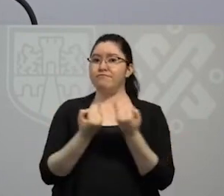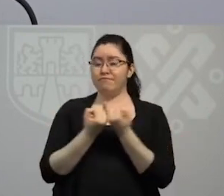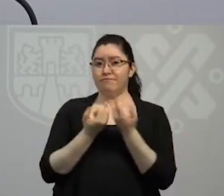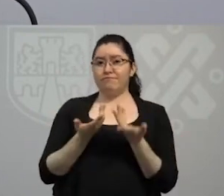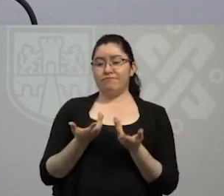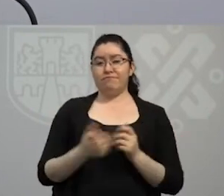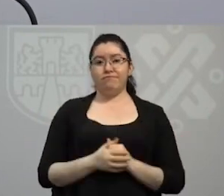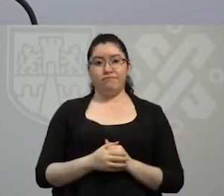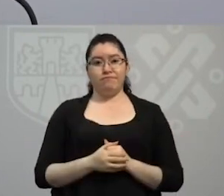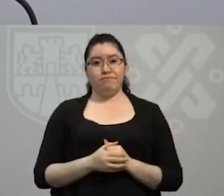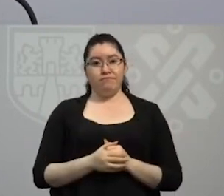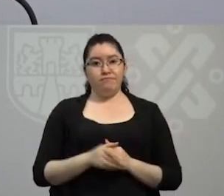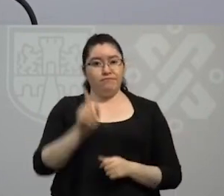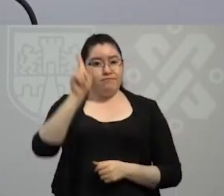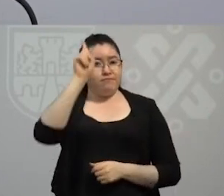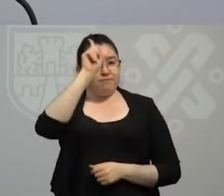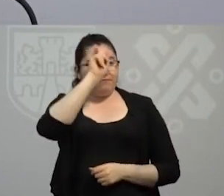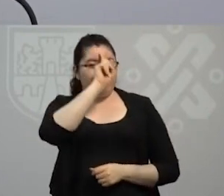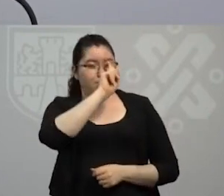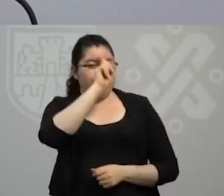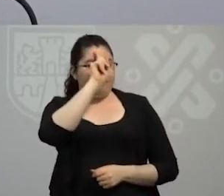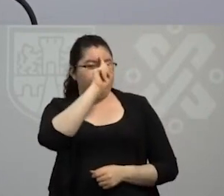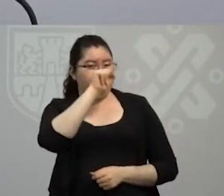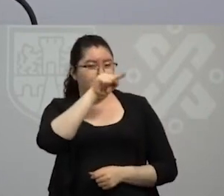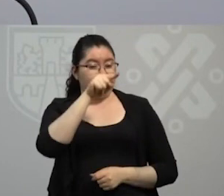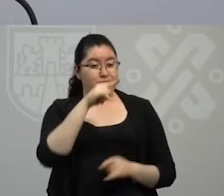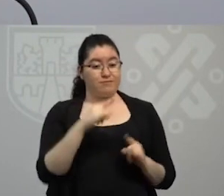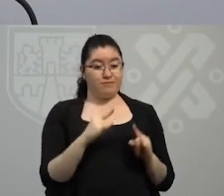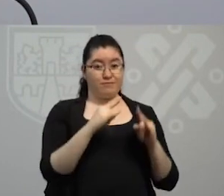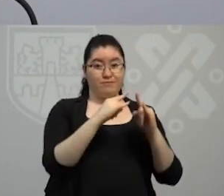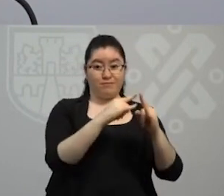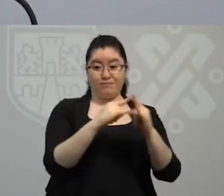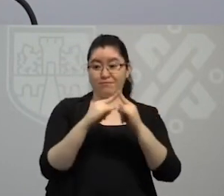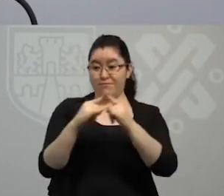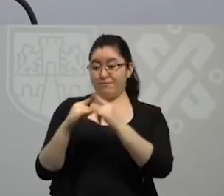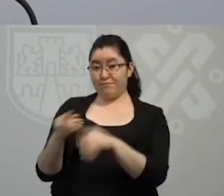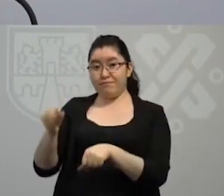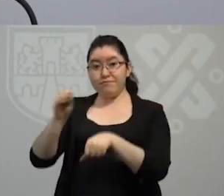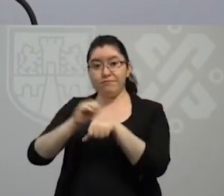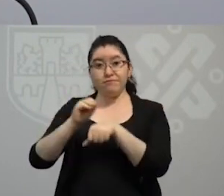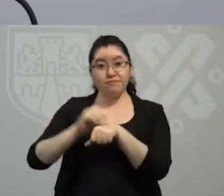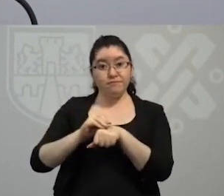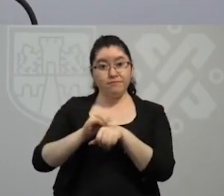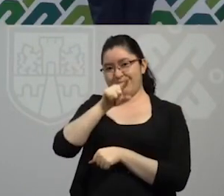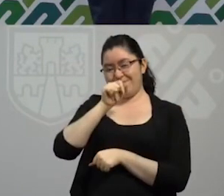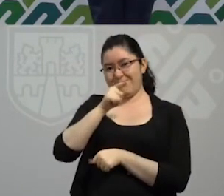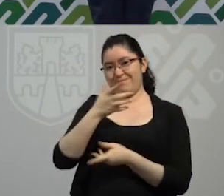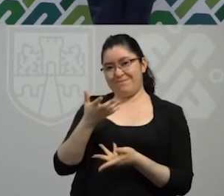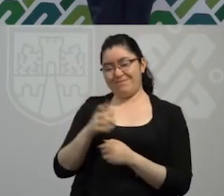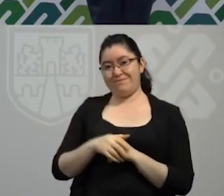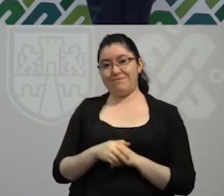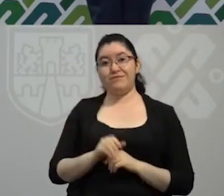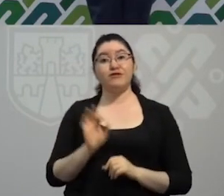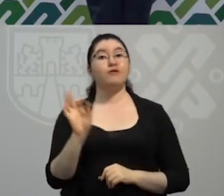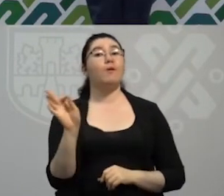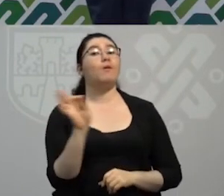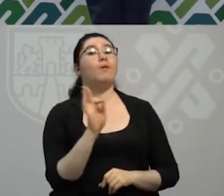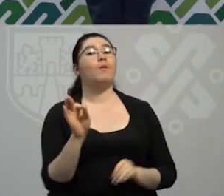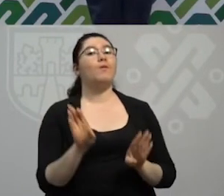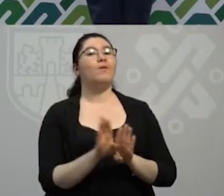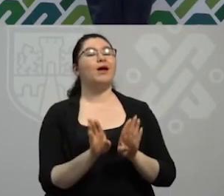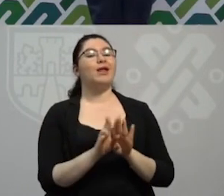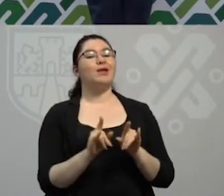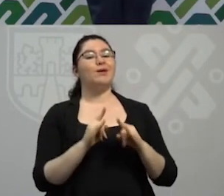una orientación a que pues si van a poner tiendas de campaña, pues que por lo menos las ocupen. O a lo mejor es un